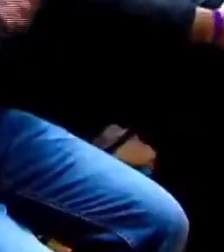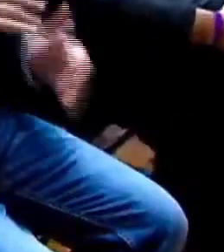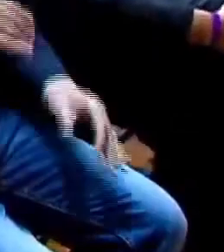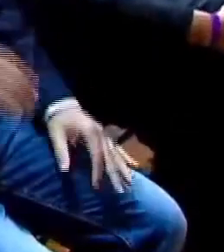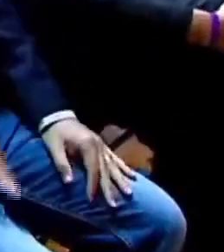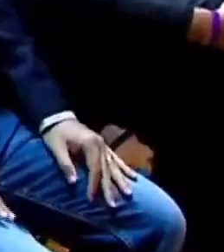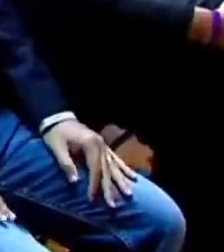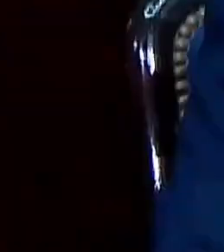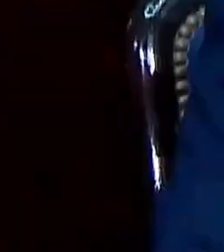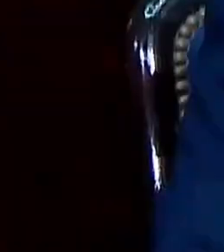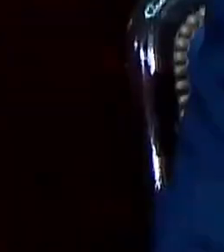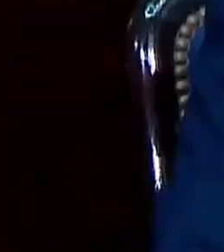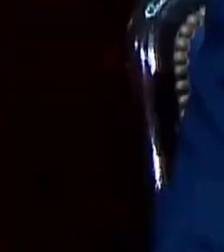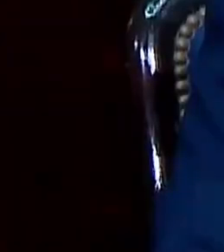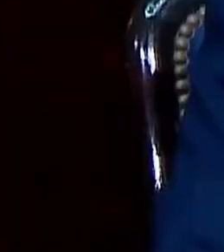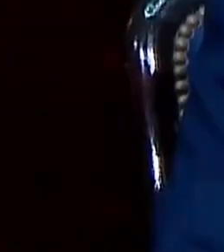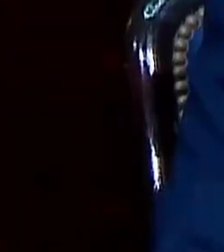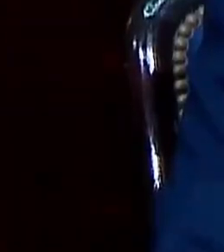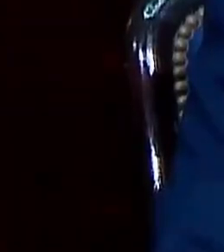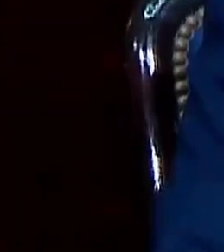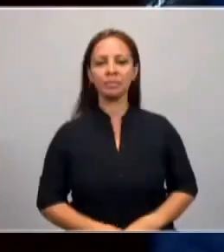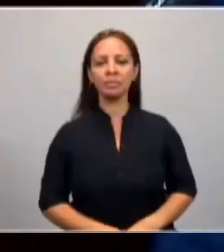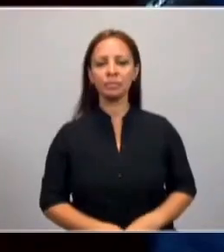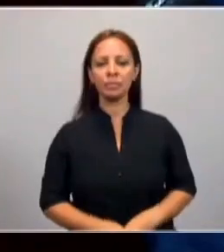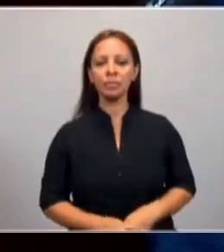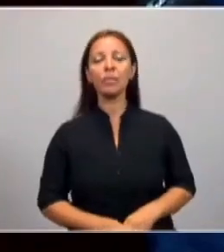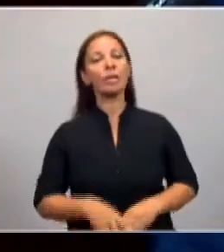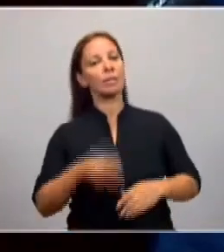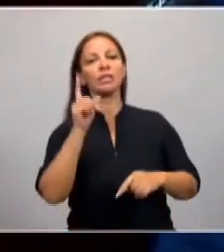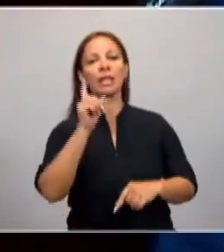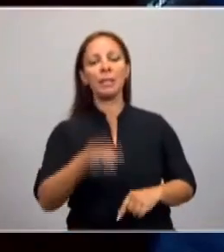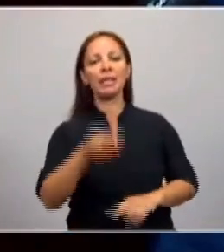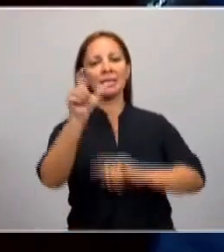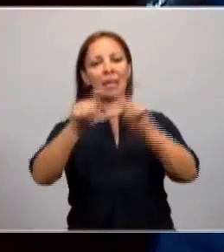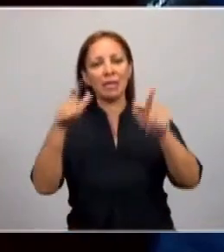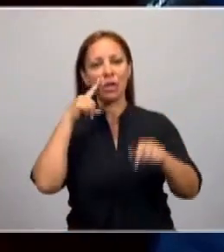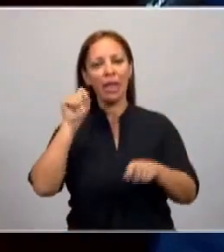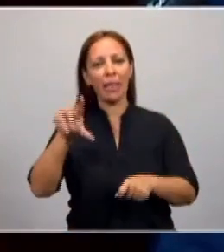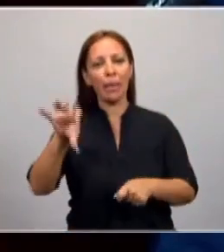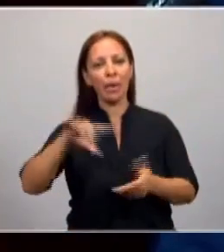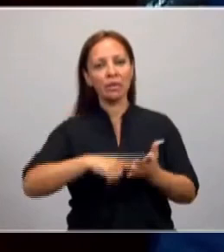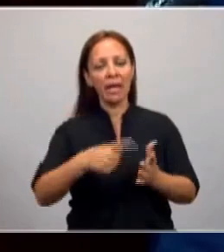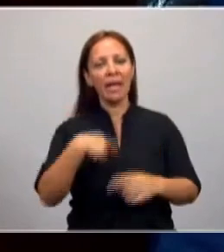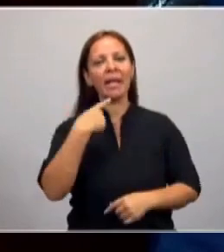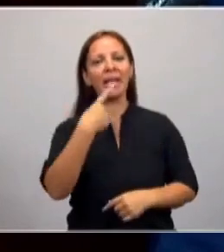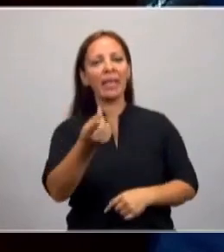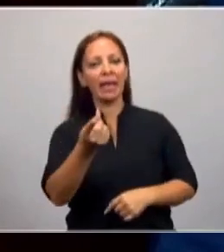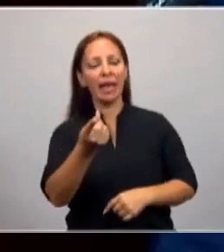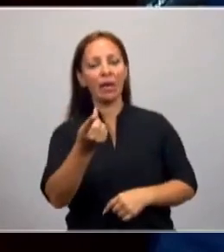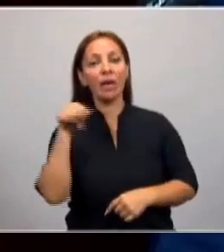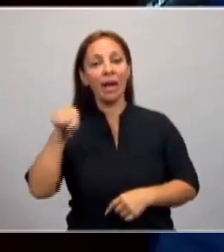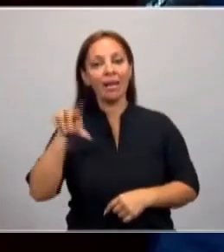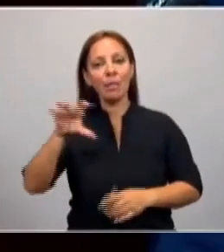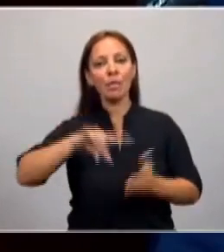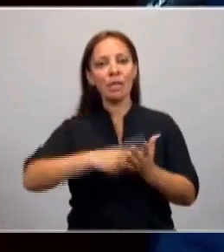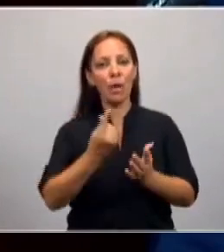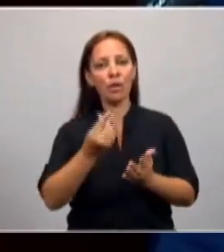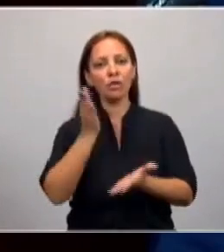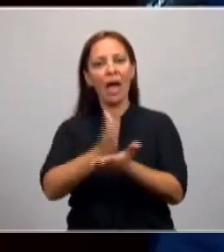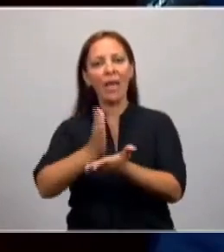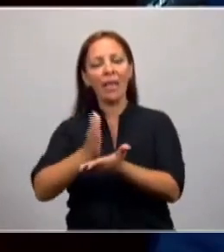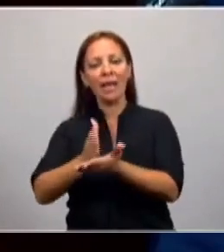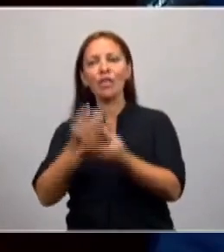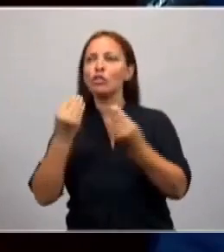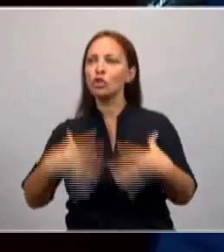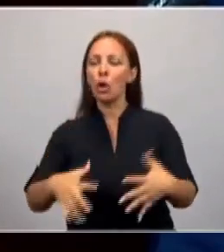Respaldaron lo que se hizo, pero sobre todo los bonaerenses dijeron que si algo no sobra en nuestra provincia son los derechos, que